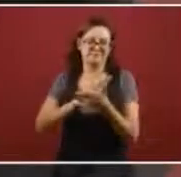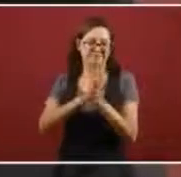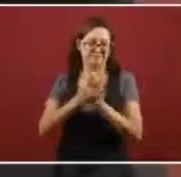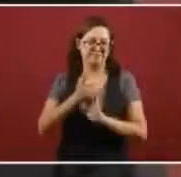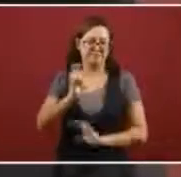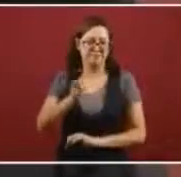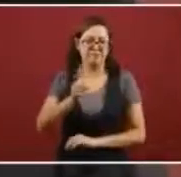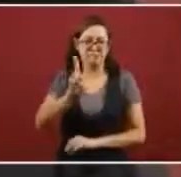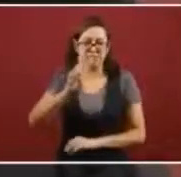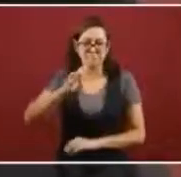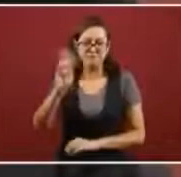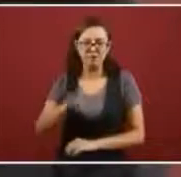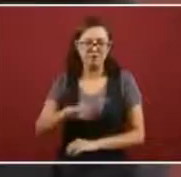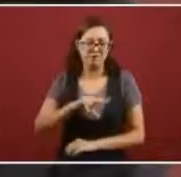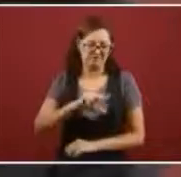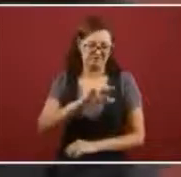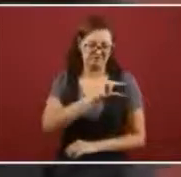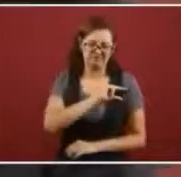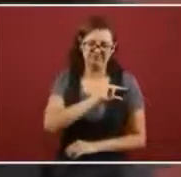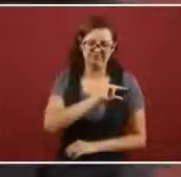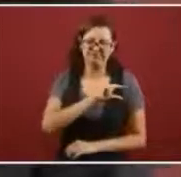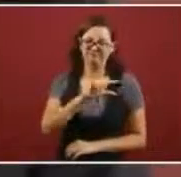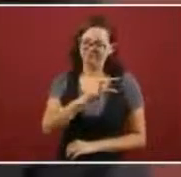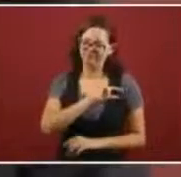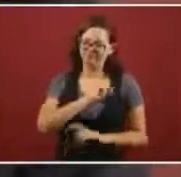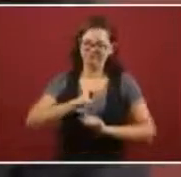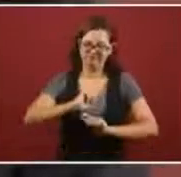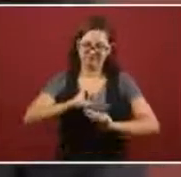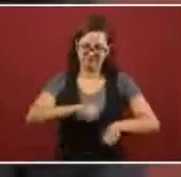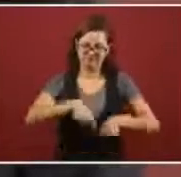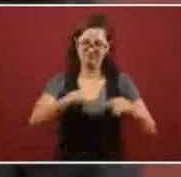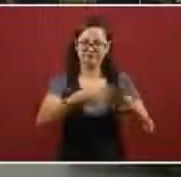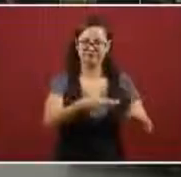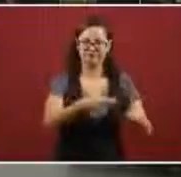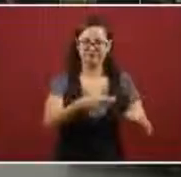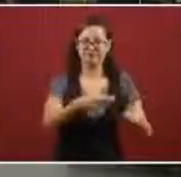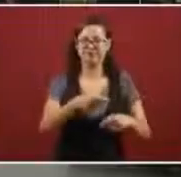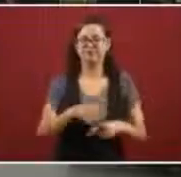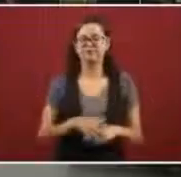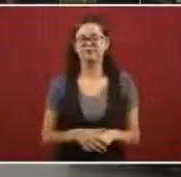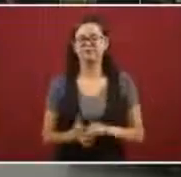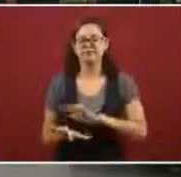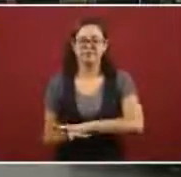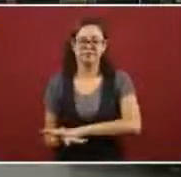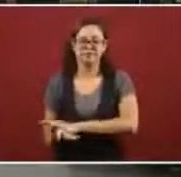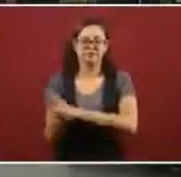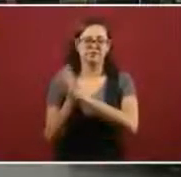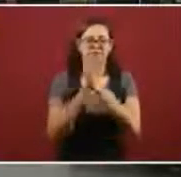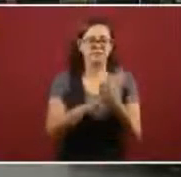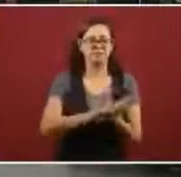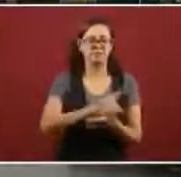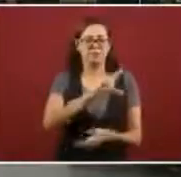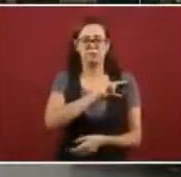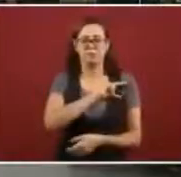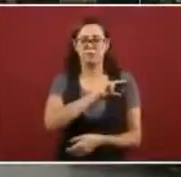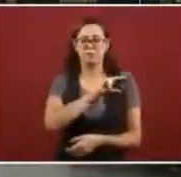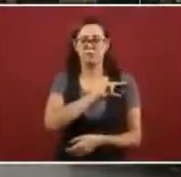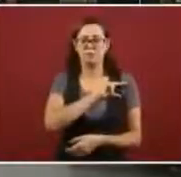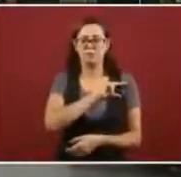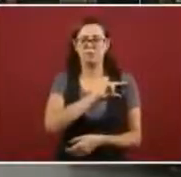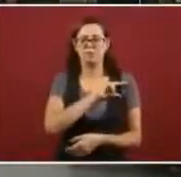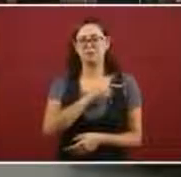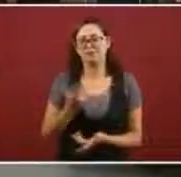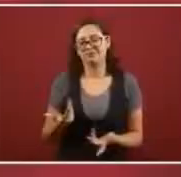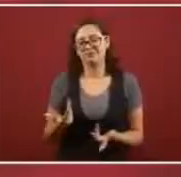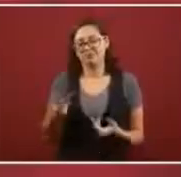desincorporar esta empresa y convertirla en privada,